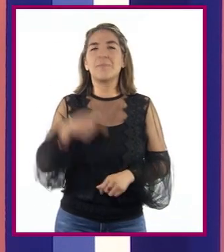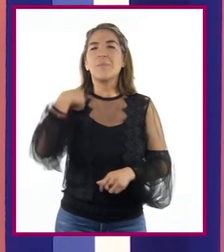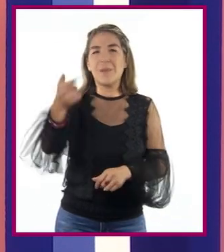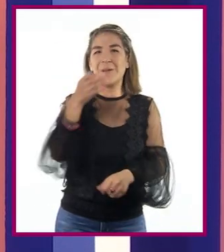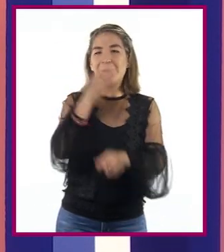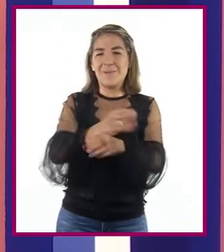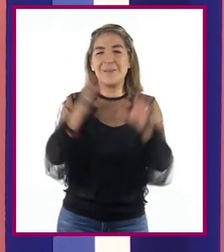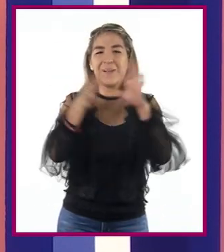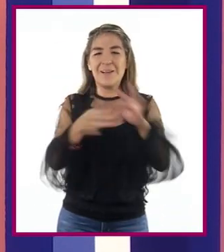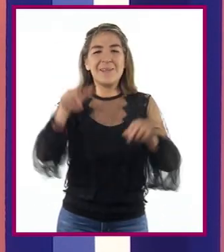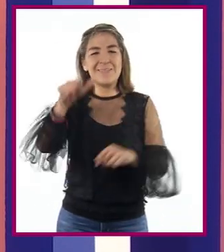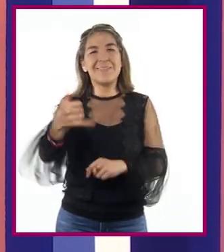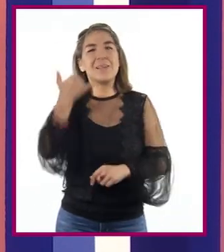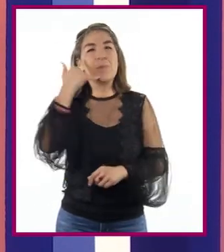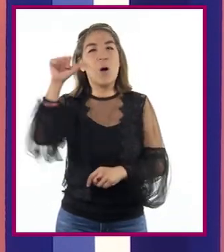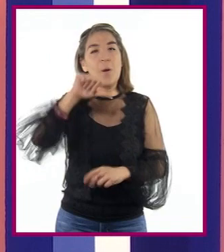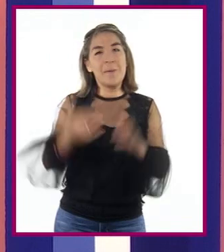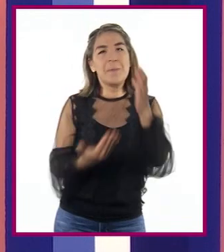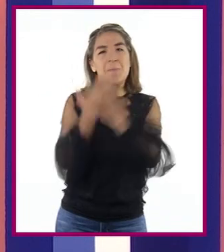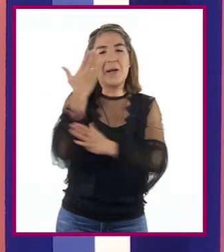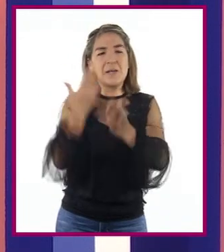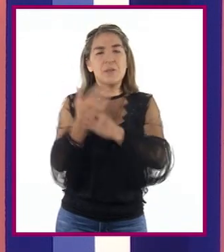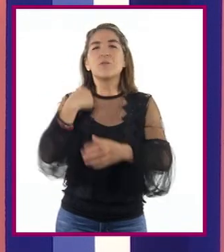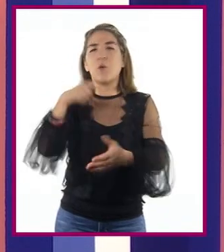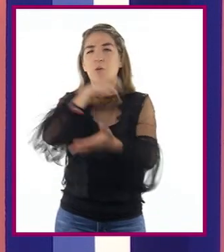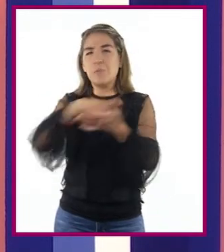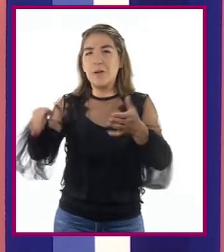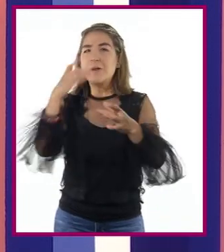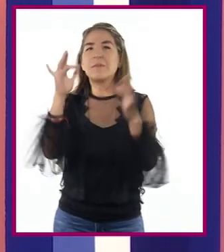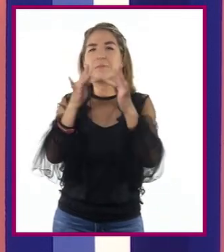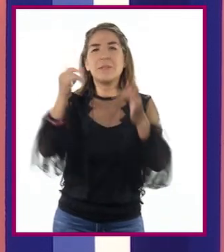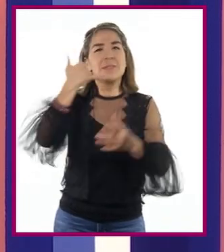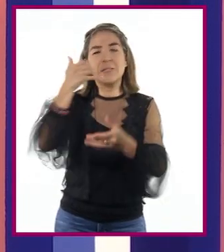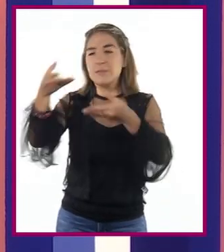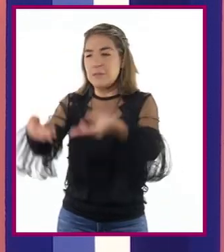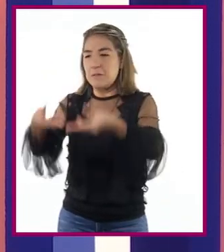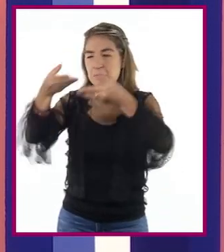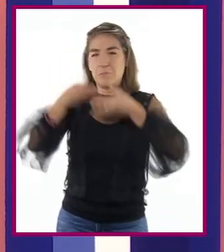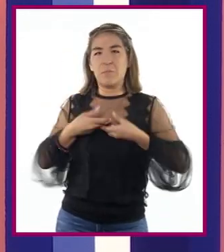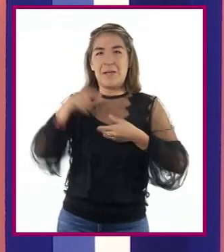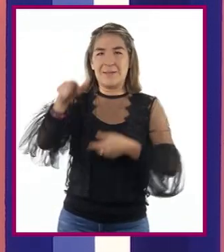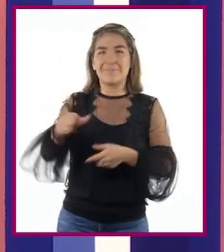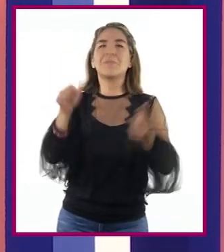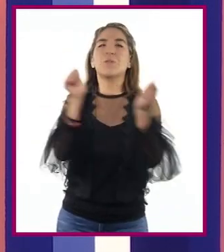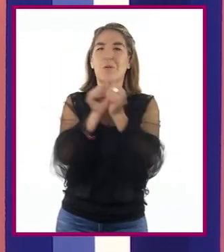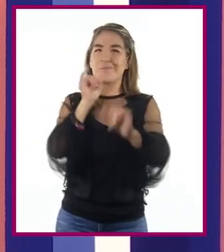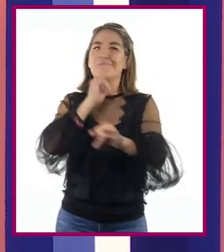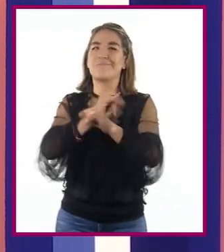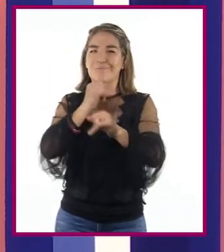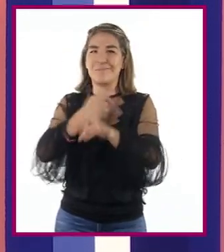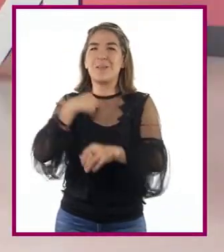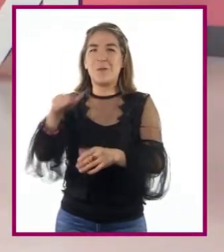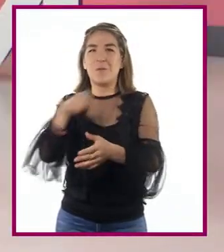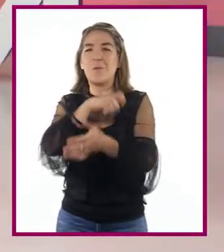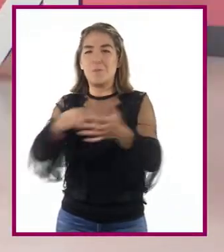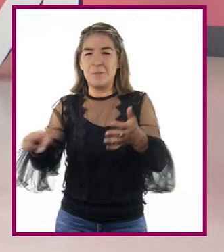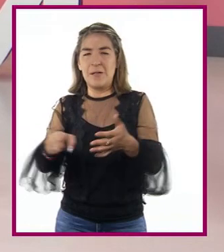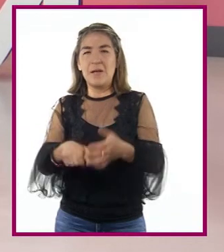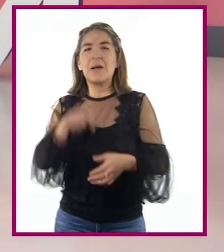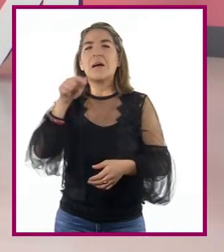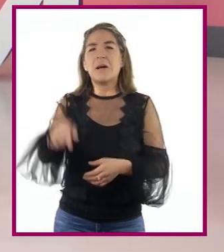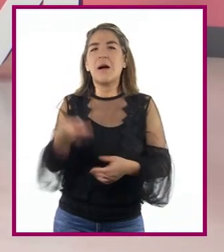en la llamada de esta mañana, adquirí un teléfono celular vía su página de internet. El